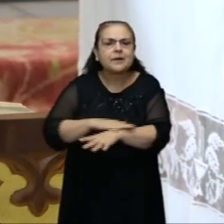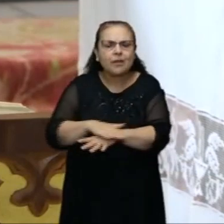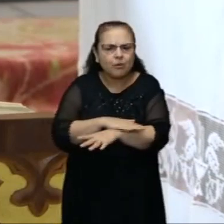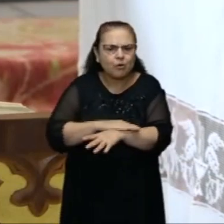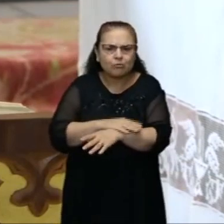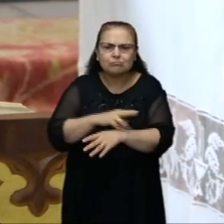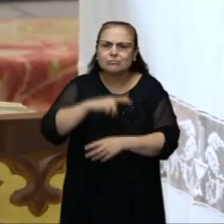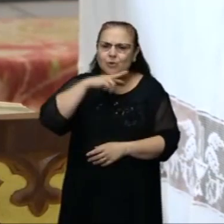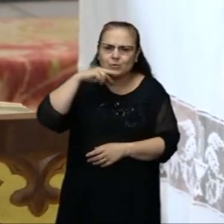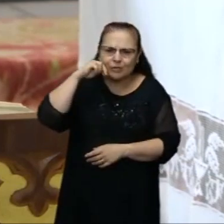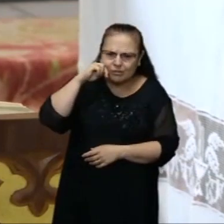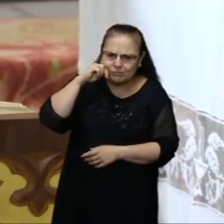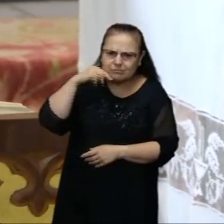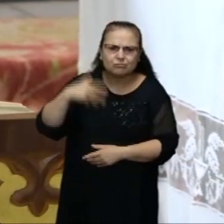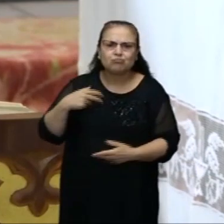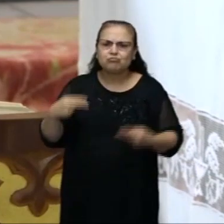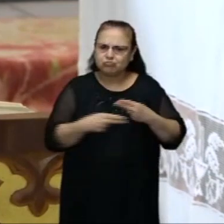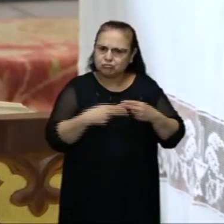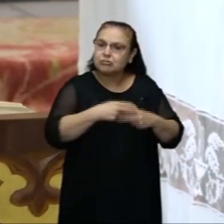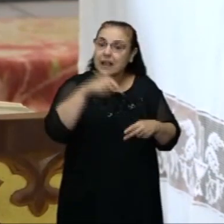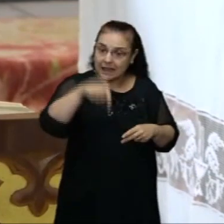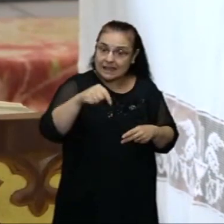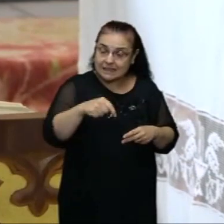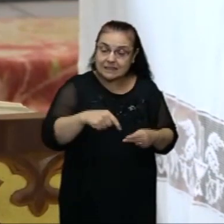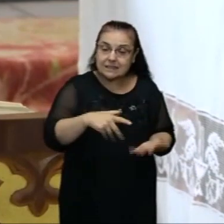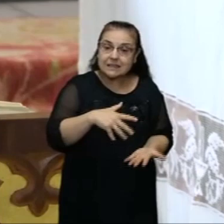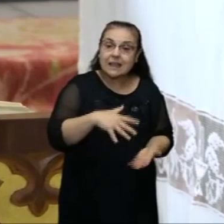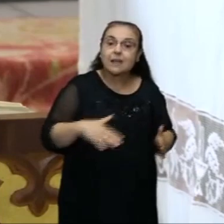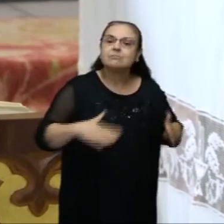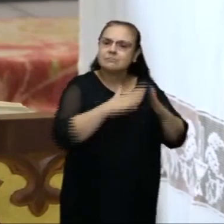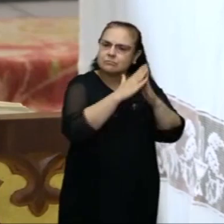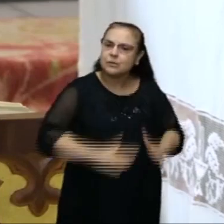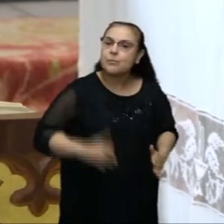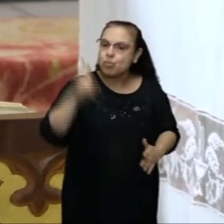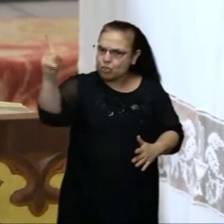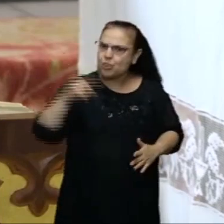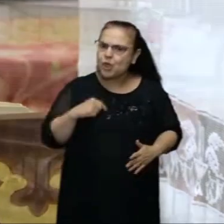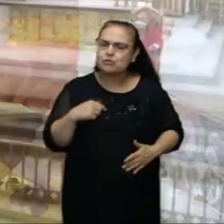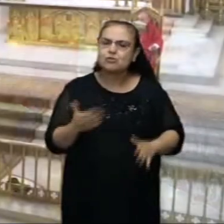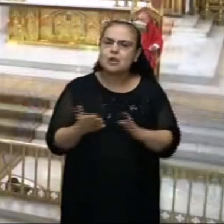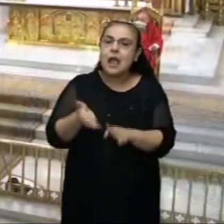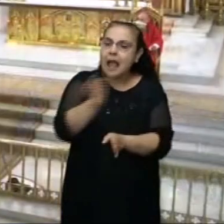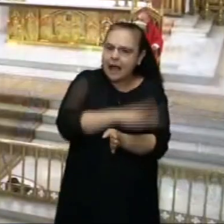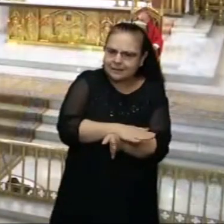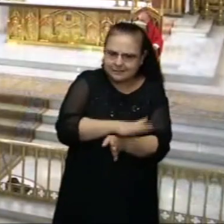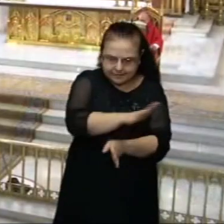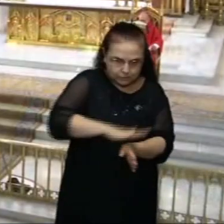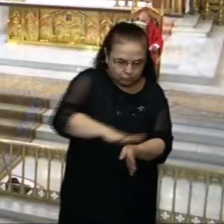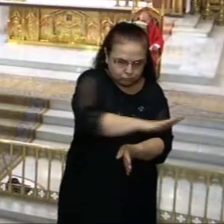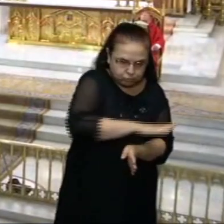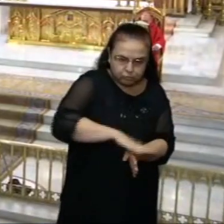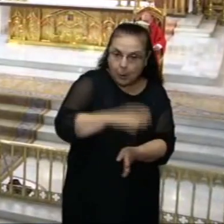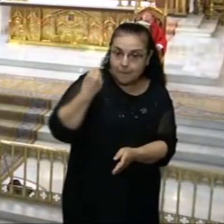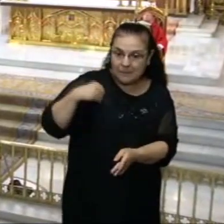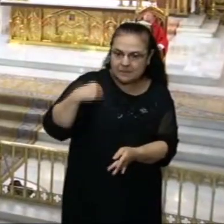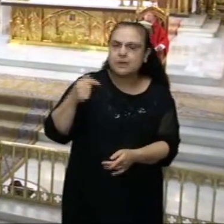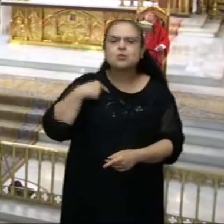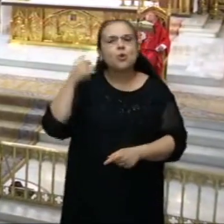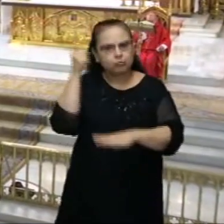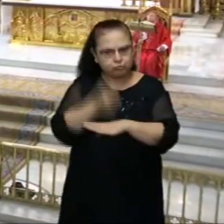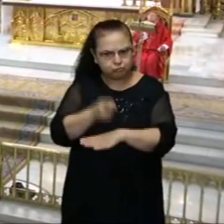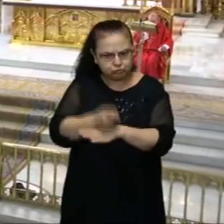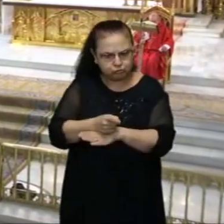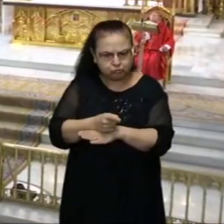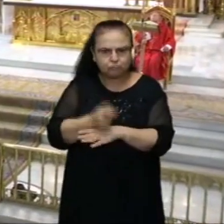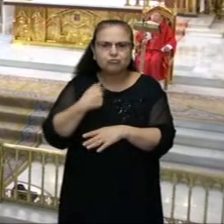ancianos judíos reconstruirán este templo de Dios en el lugar que ocupaba. Estas son mis órdenes sobre lo